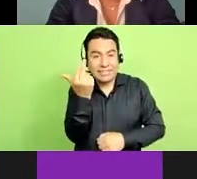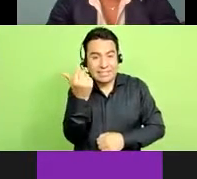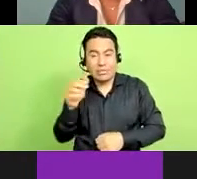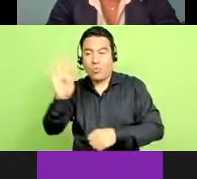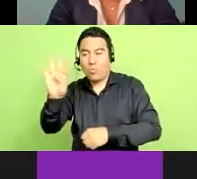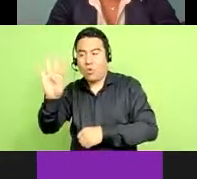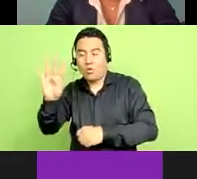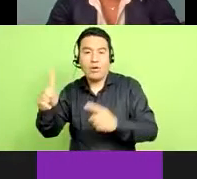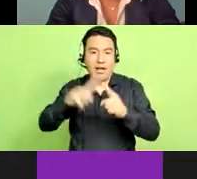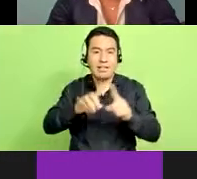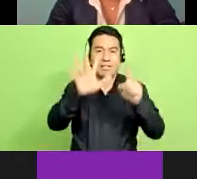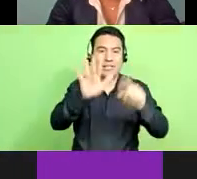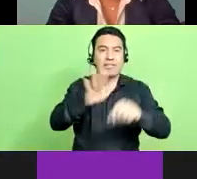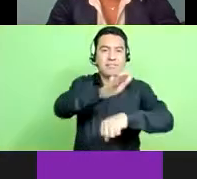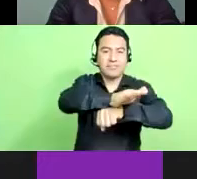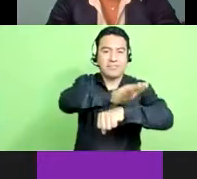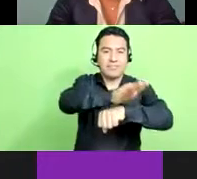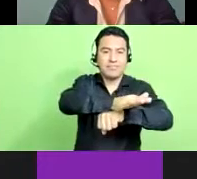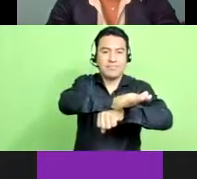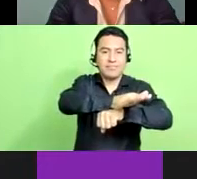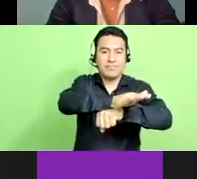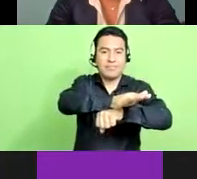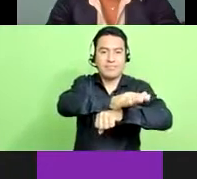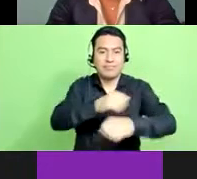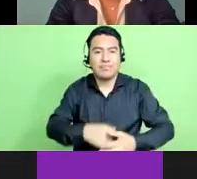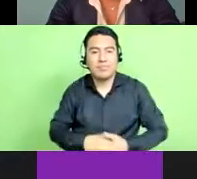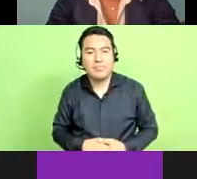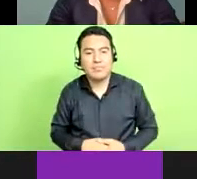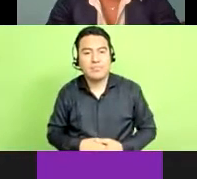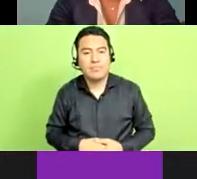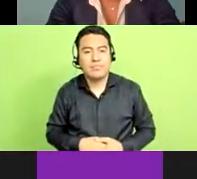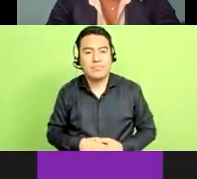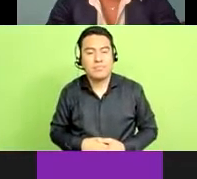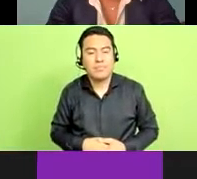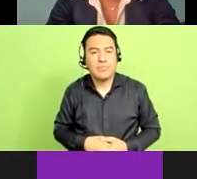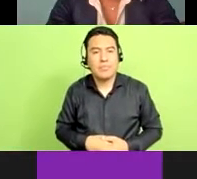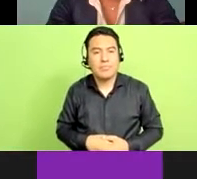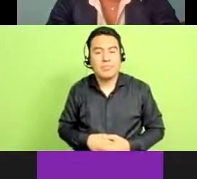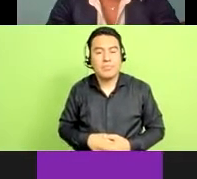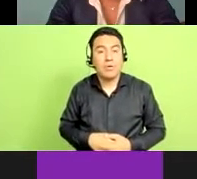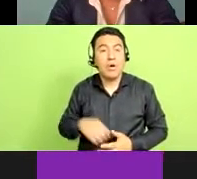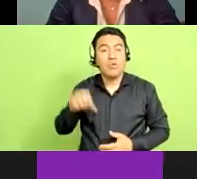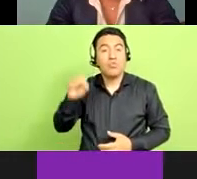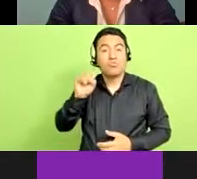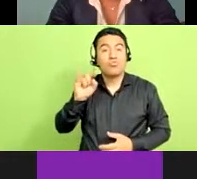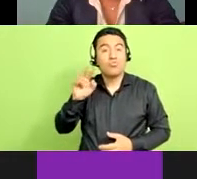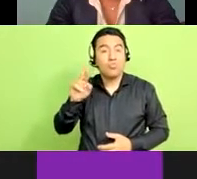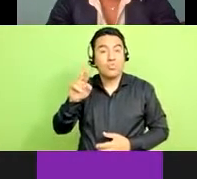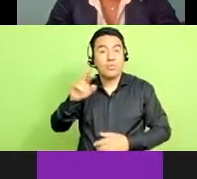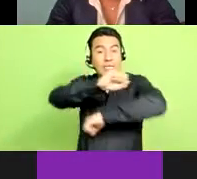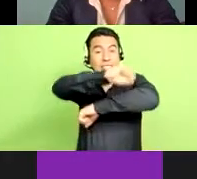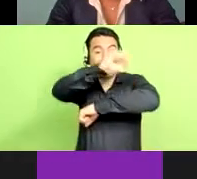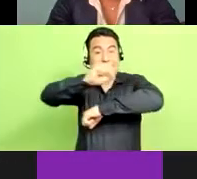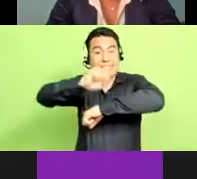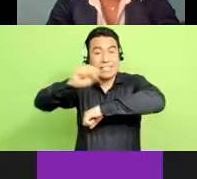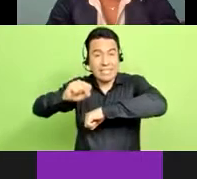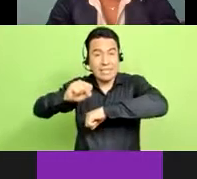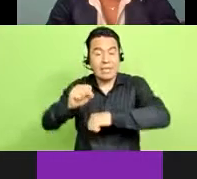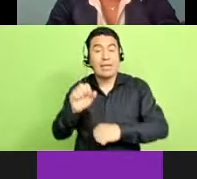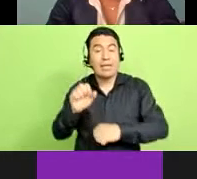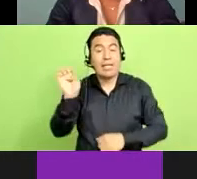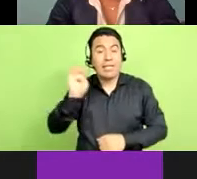6 pm macro región sur sierra 14 de enero